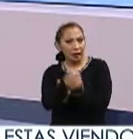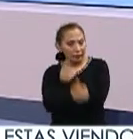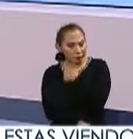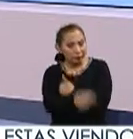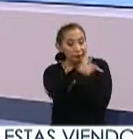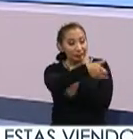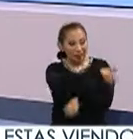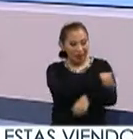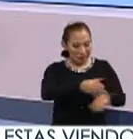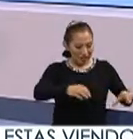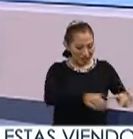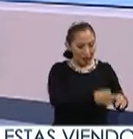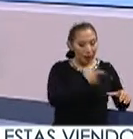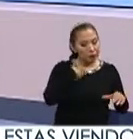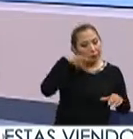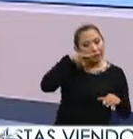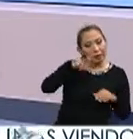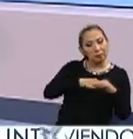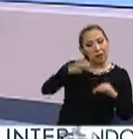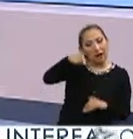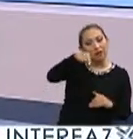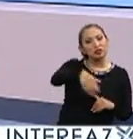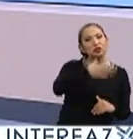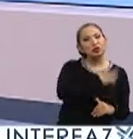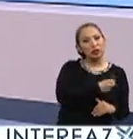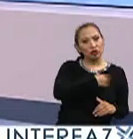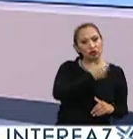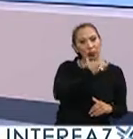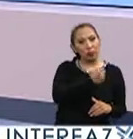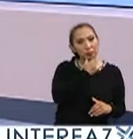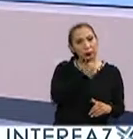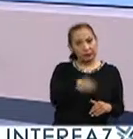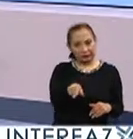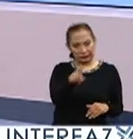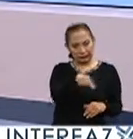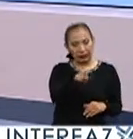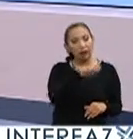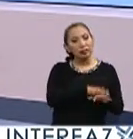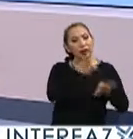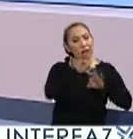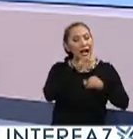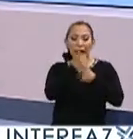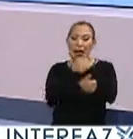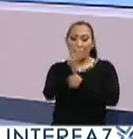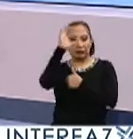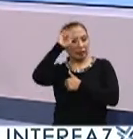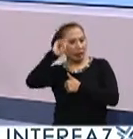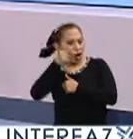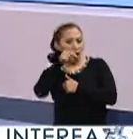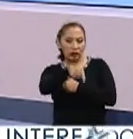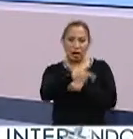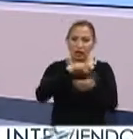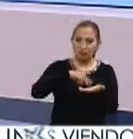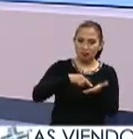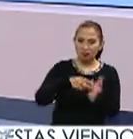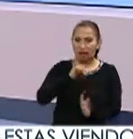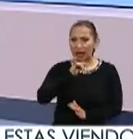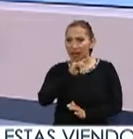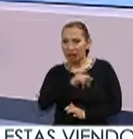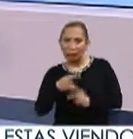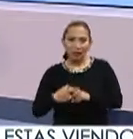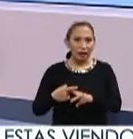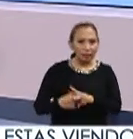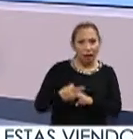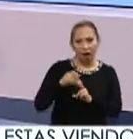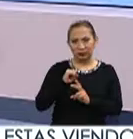decir, las familias tienen expectativas mayores de que sus hijos, varones, trabajen en carreras de ciencia, tecnología, ingeniería o matemáticas,